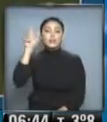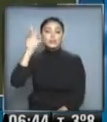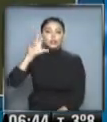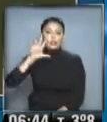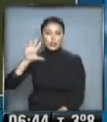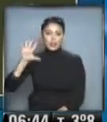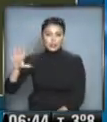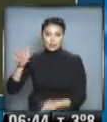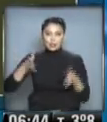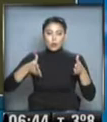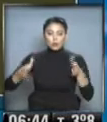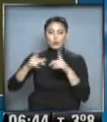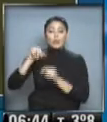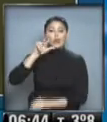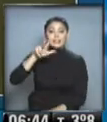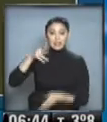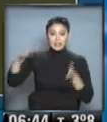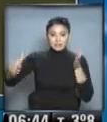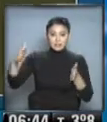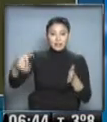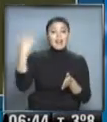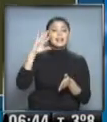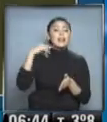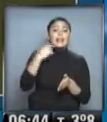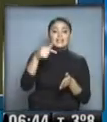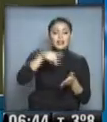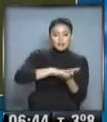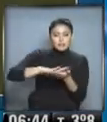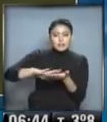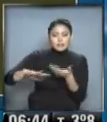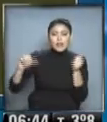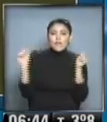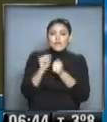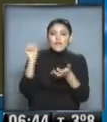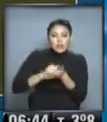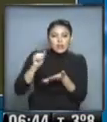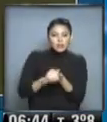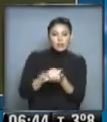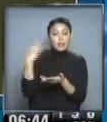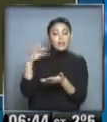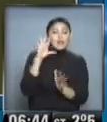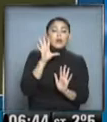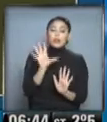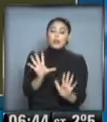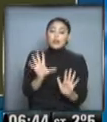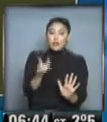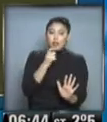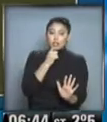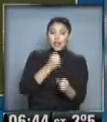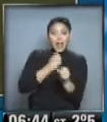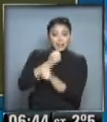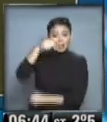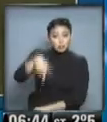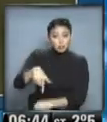1855, atención, lo decía Nadia, está helada la carretera, hay hielo sobre el pavimento, así que transiten con cuidado y si van al sur a